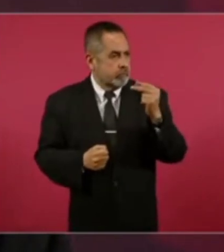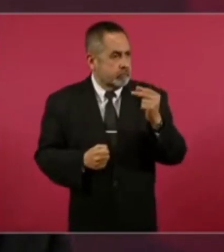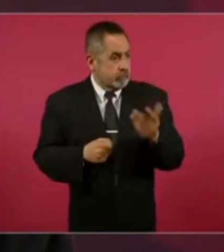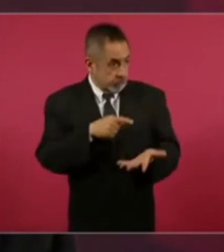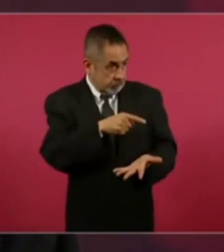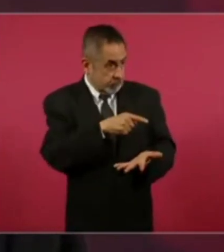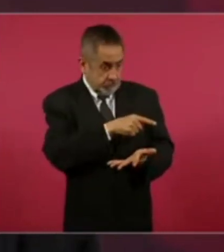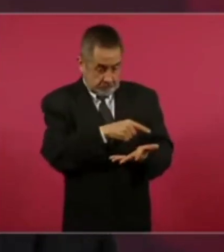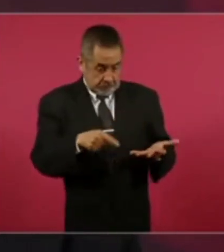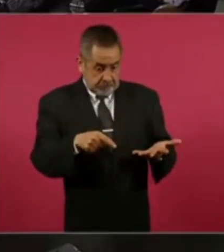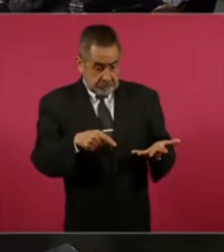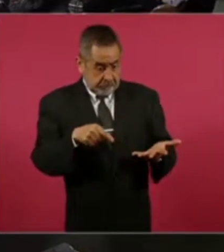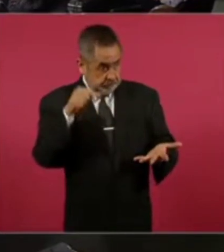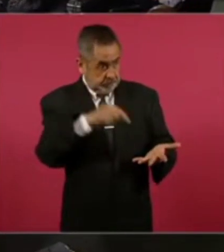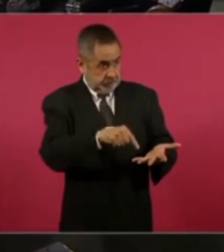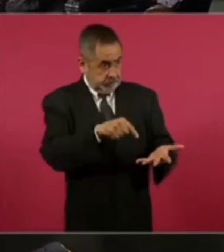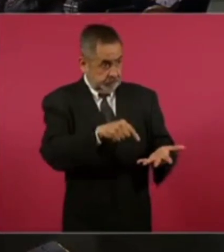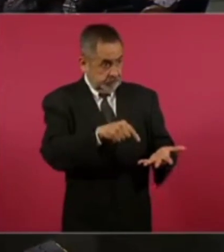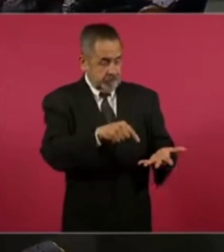Nada más es